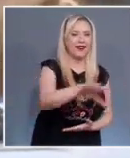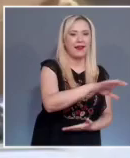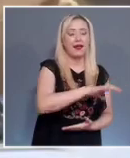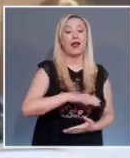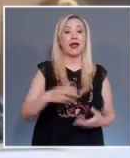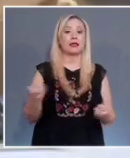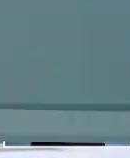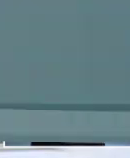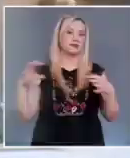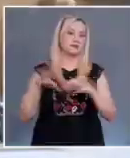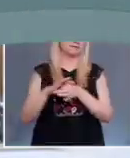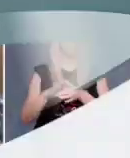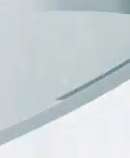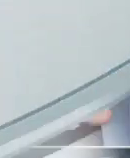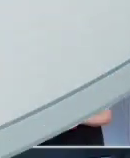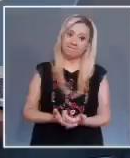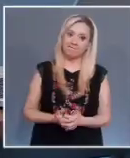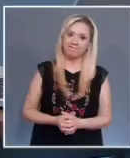Carlos González.